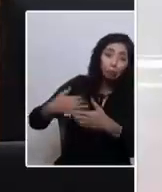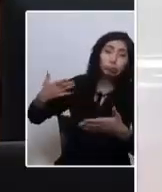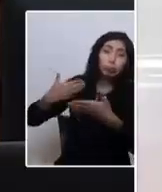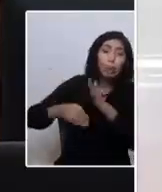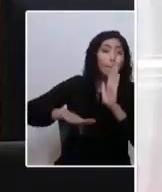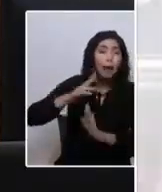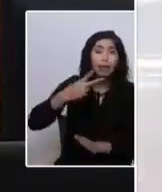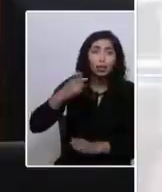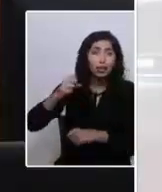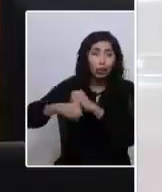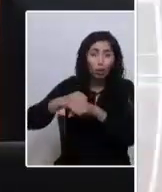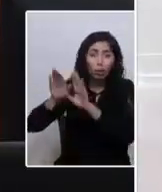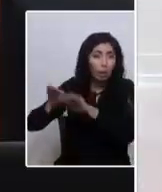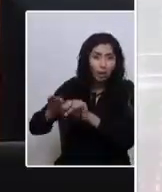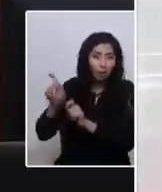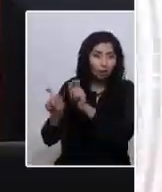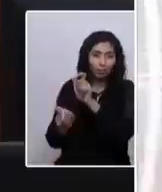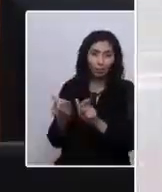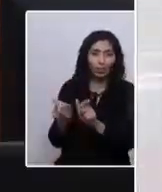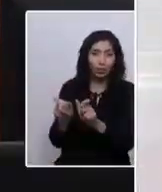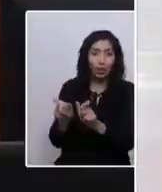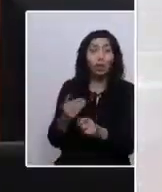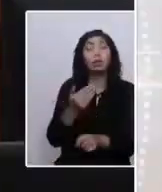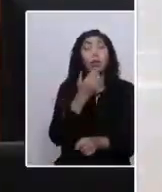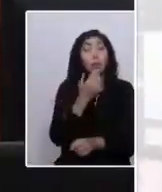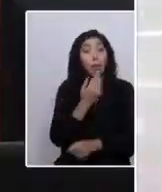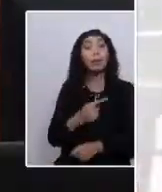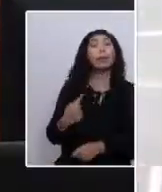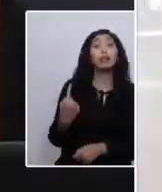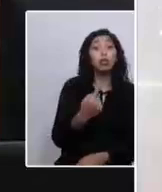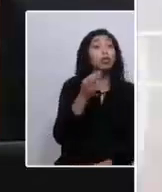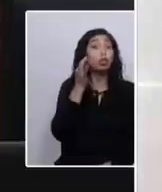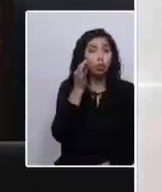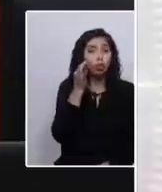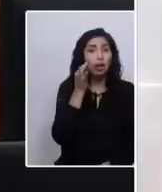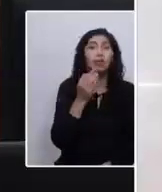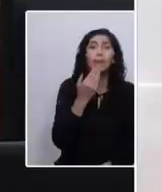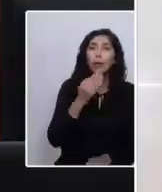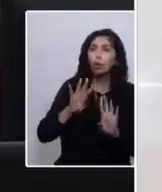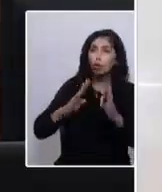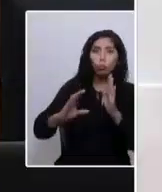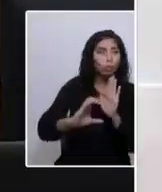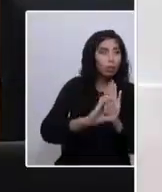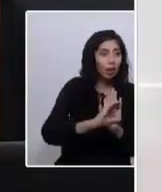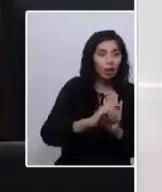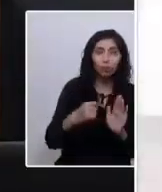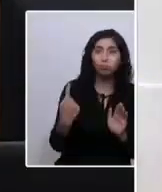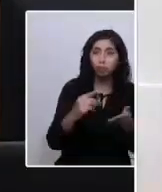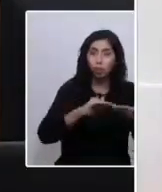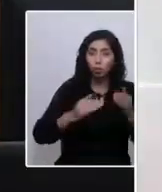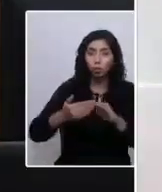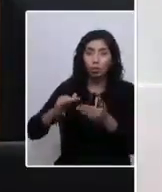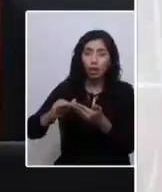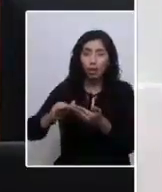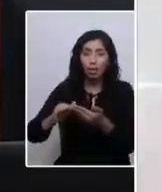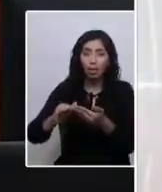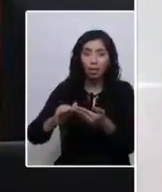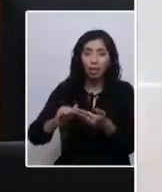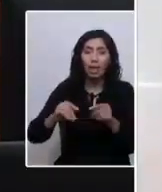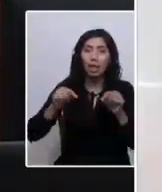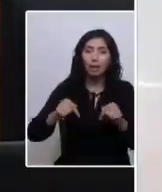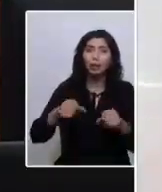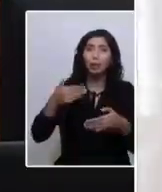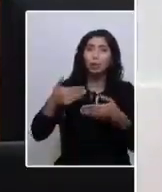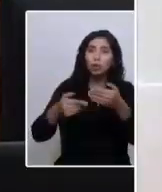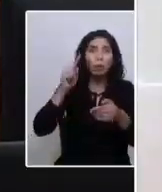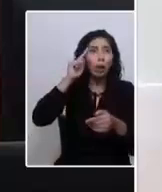fueron rápidamente hacia adentro, no quisieron responder preguntas, solamente una, donde aclararon que no iban a renunciar a la convención. Quien se quedó conversando con nosotros fue el convencional Martín Arrau, que